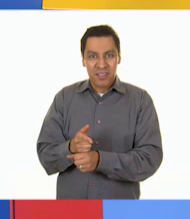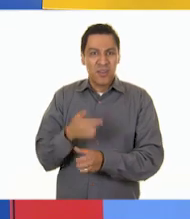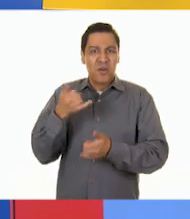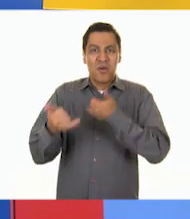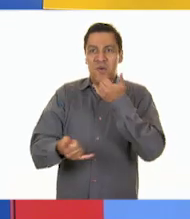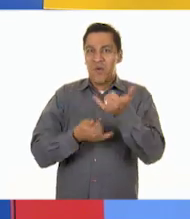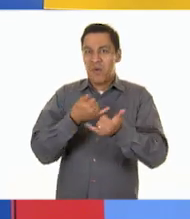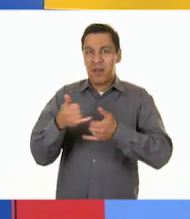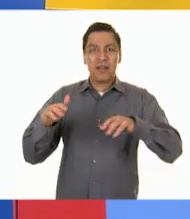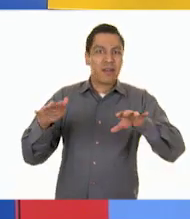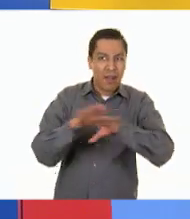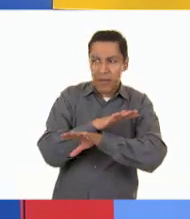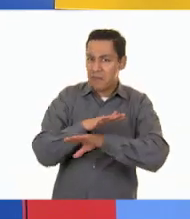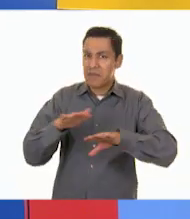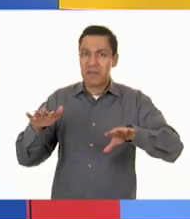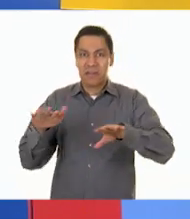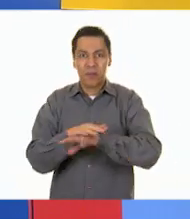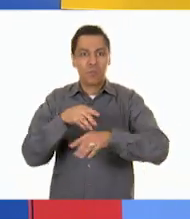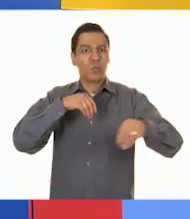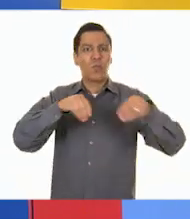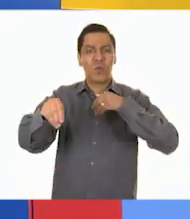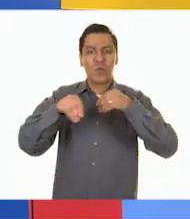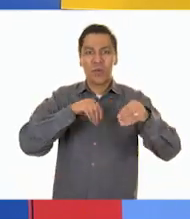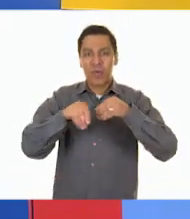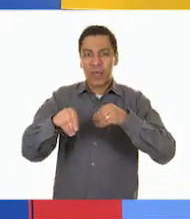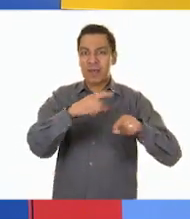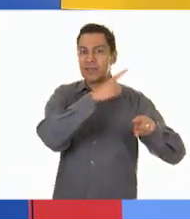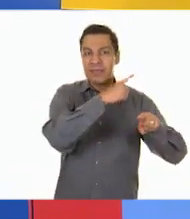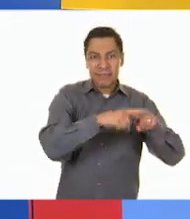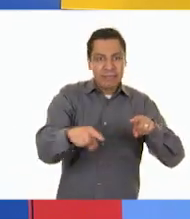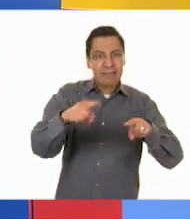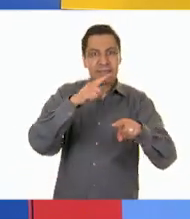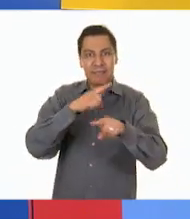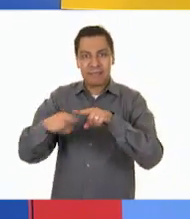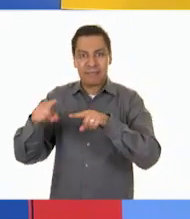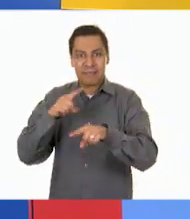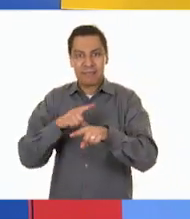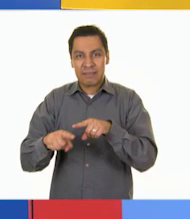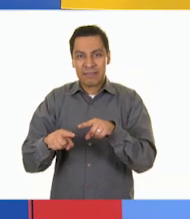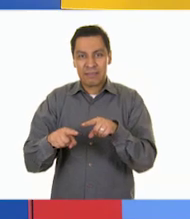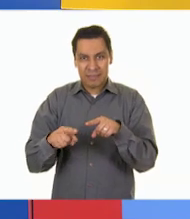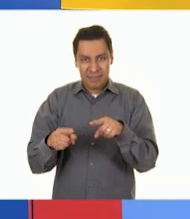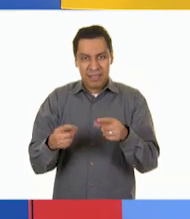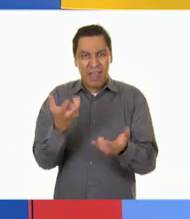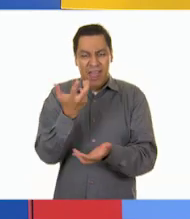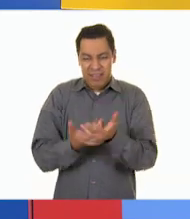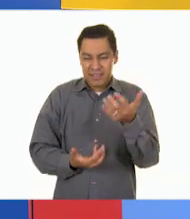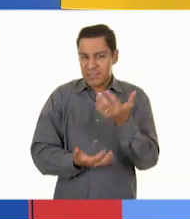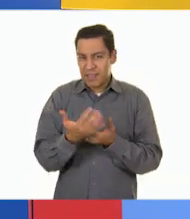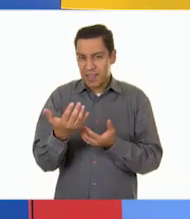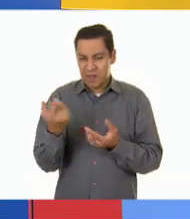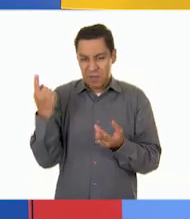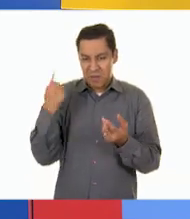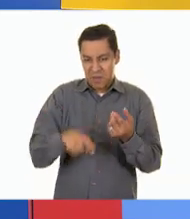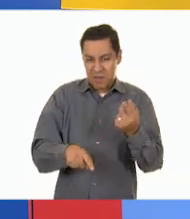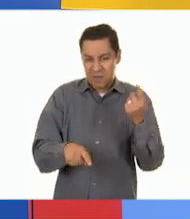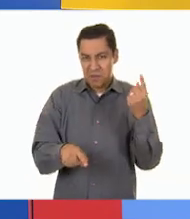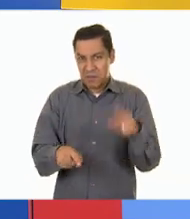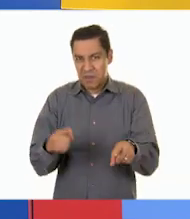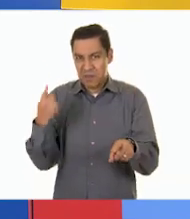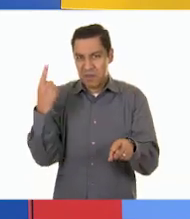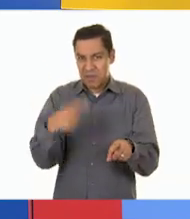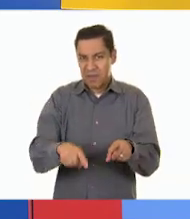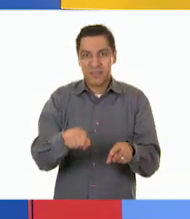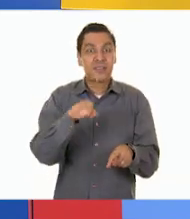pudimos expresarnos y movernos de una forma divertida además le dimos una intención a sus acciones seguro los títeres